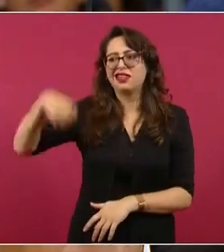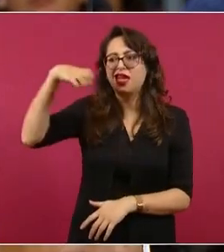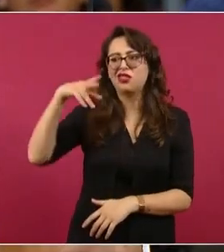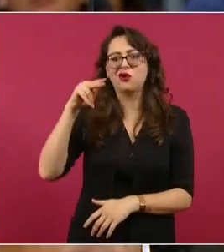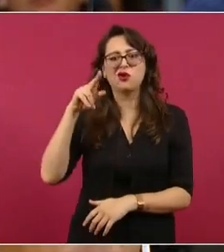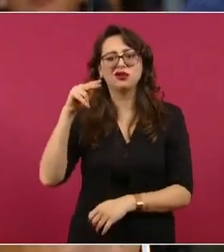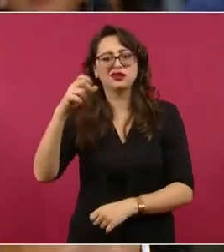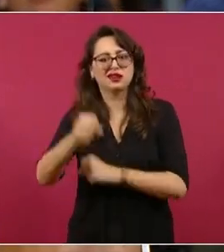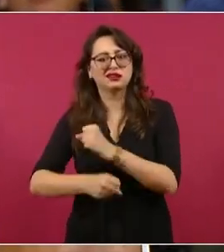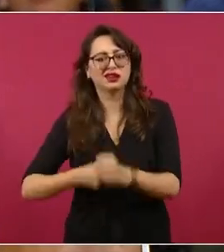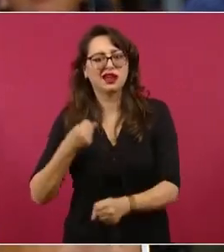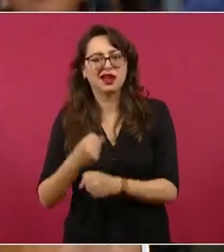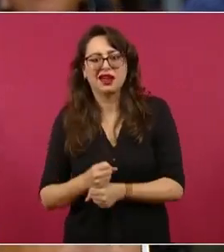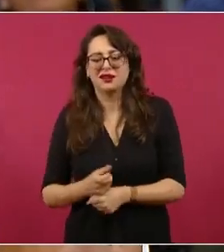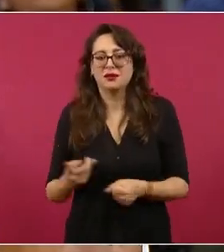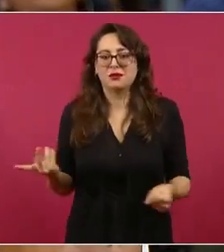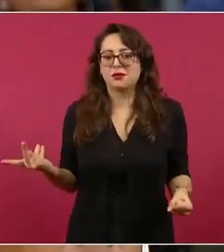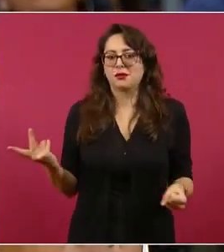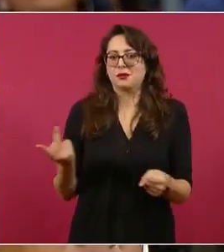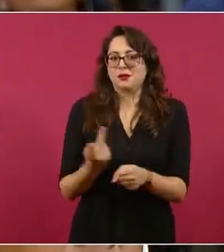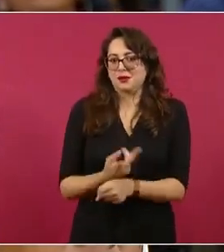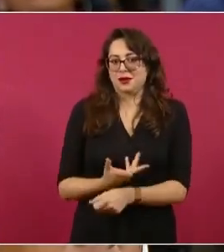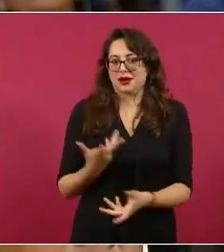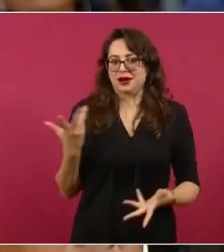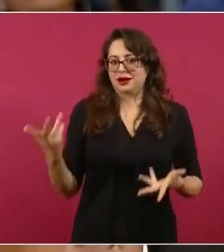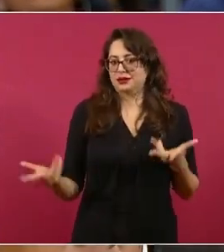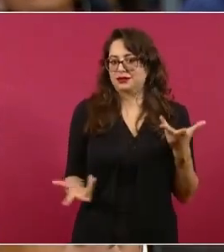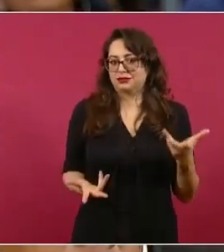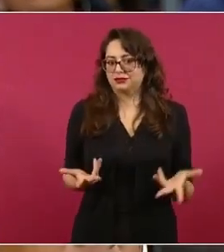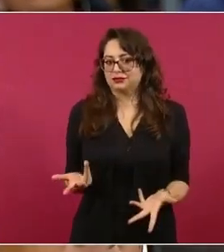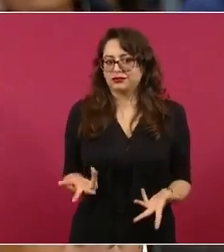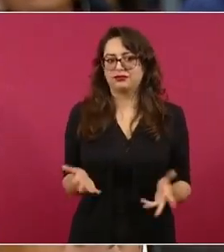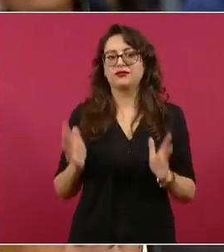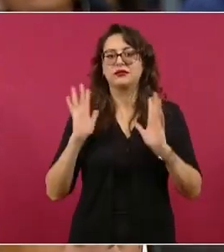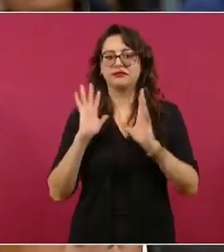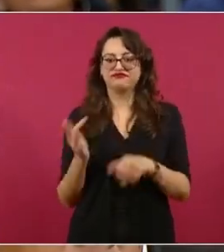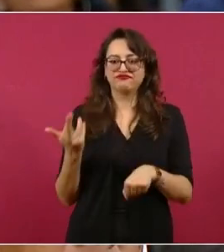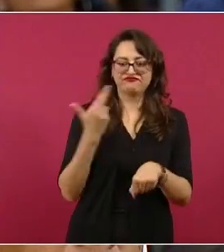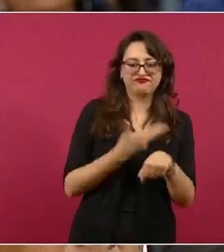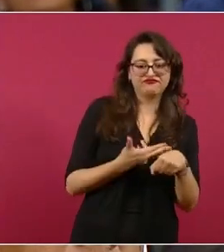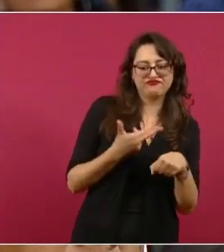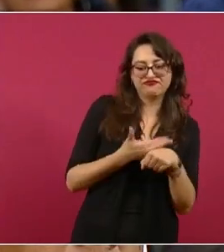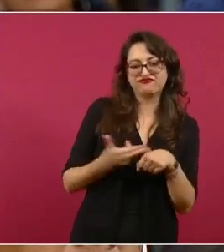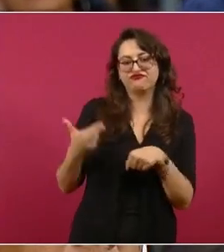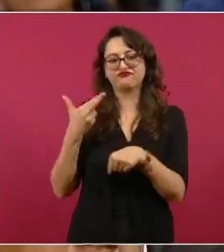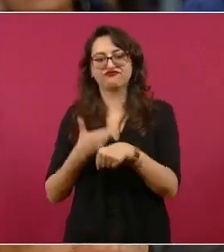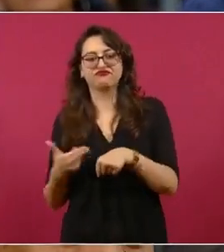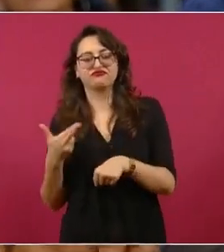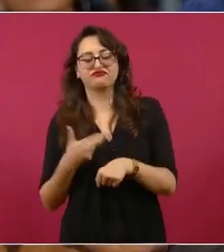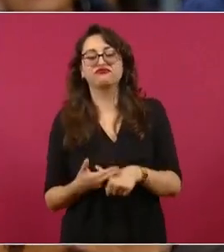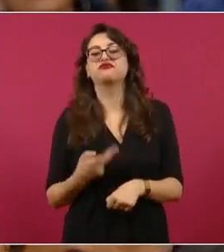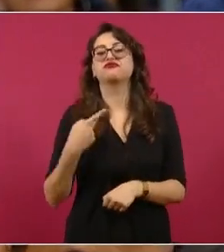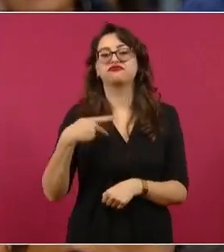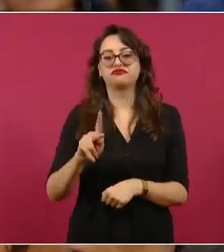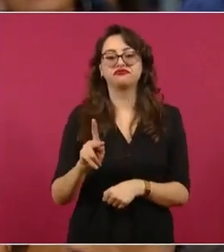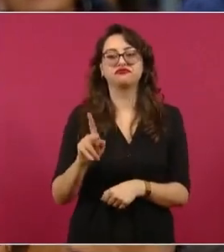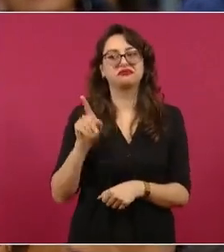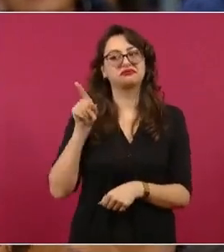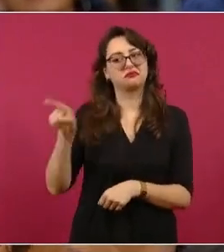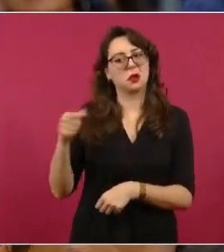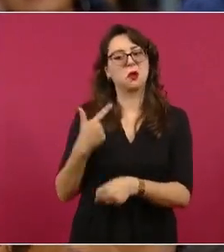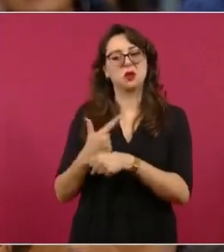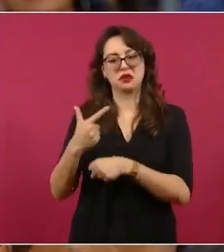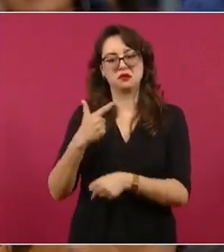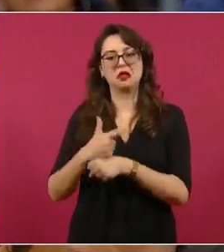de la Embajada de México de nuestro país en Guatemala, pero el asunto parece una venganza política de aquel país. Yo entiendo